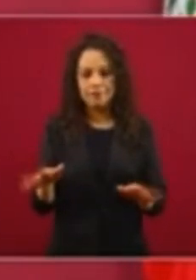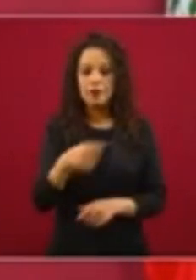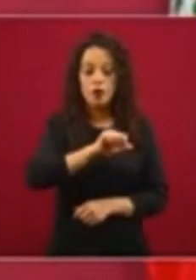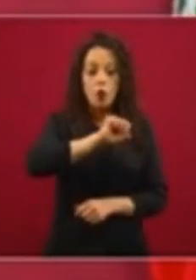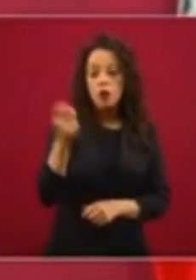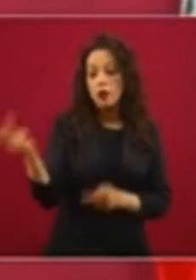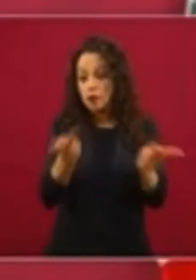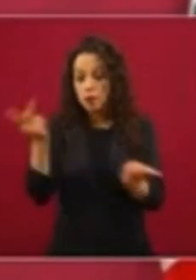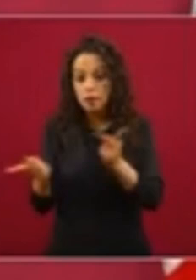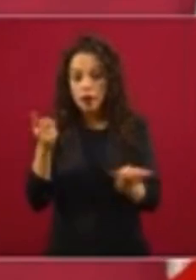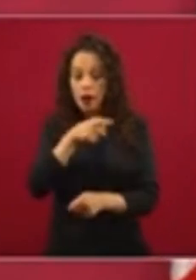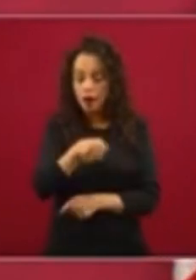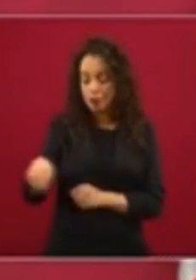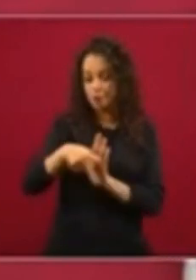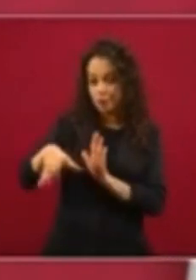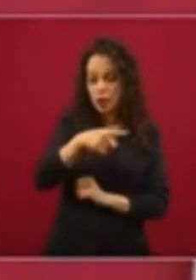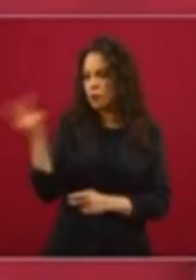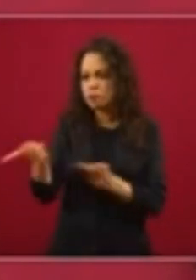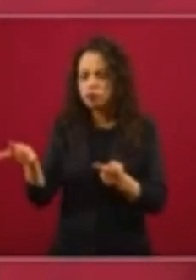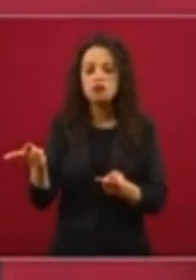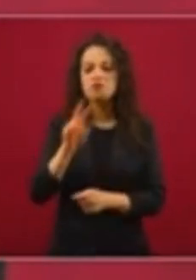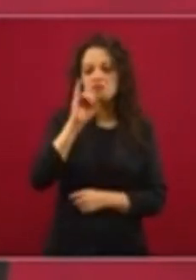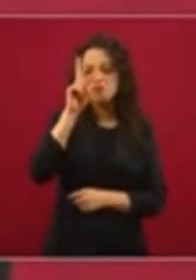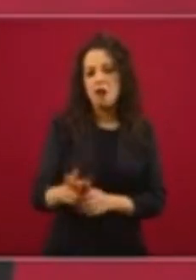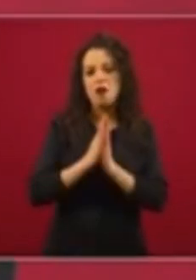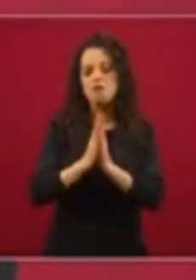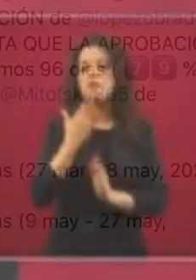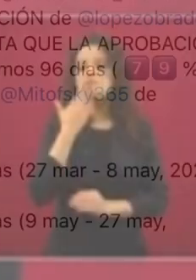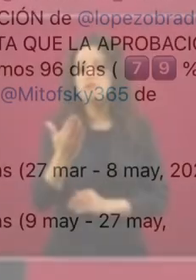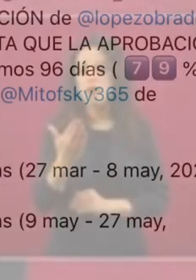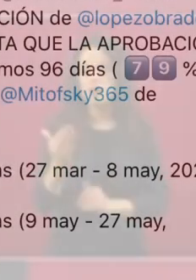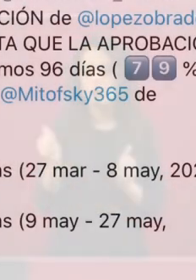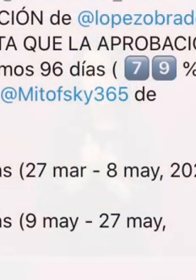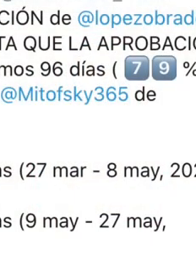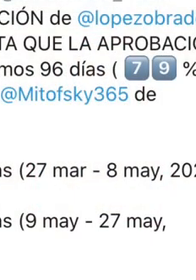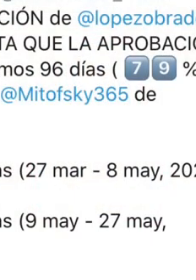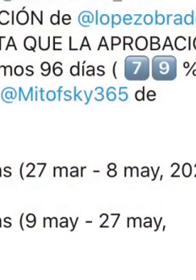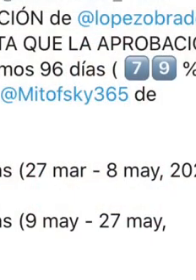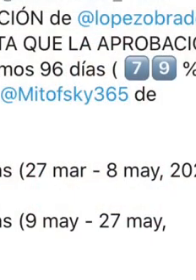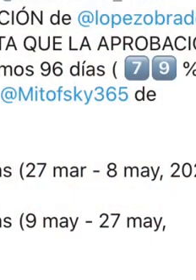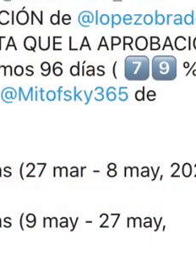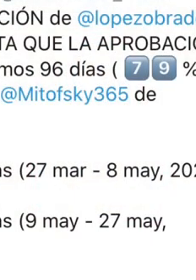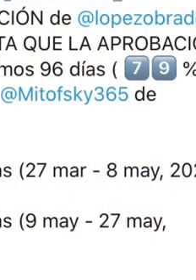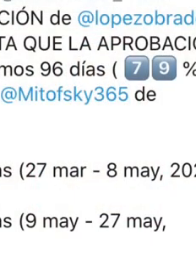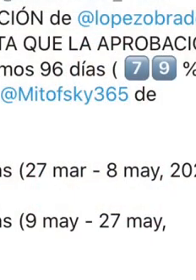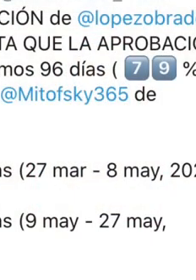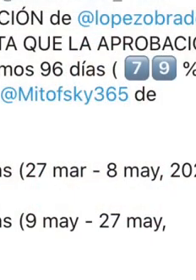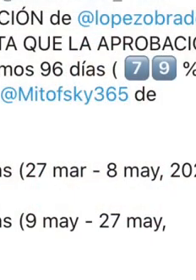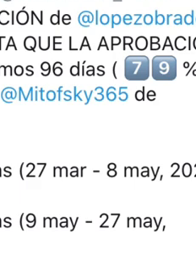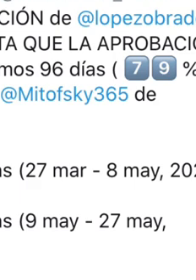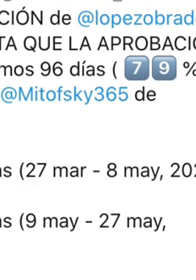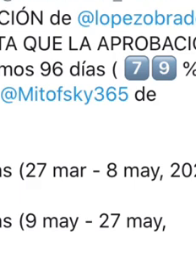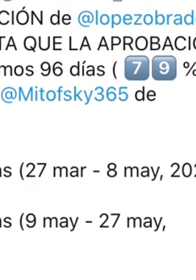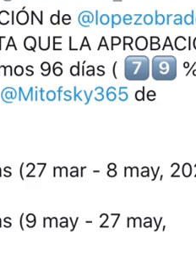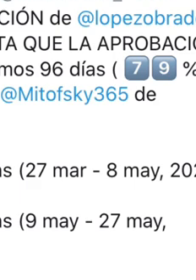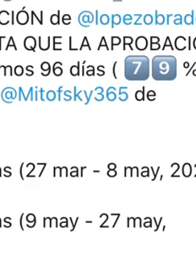favoreciendo. Tenemos más aprobación que el porcentaje de votos que obtuvimos hace